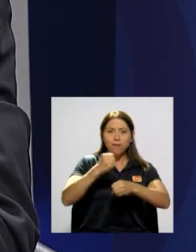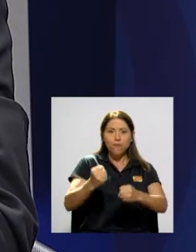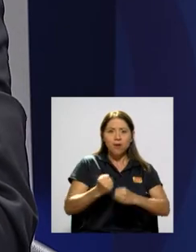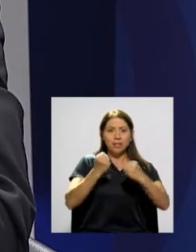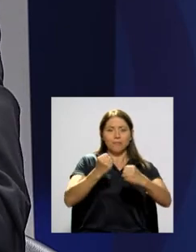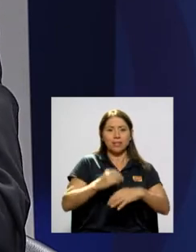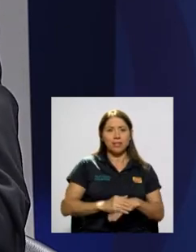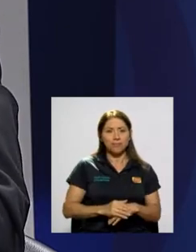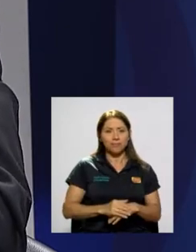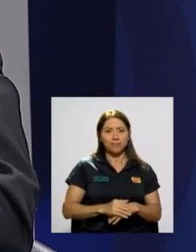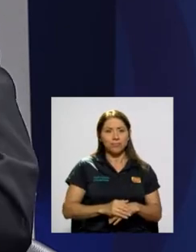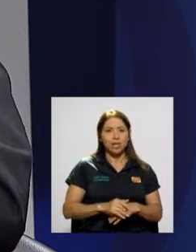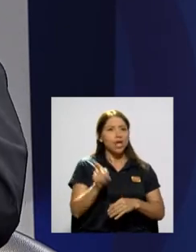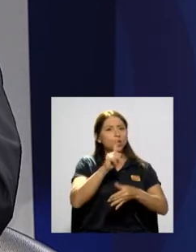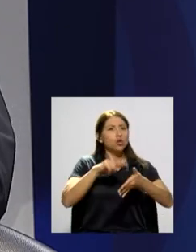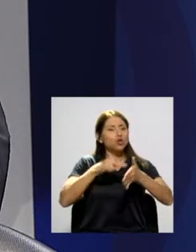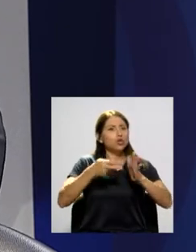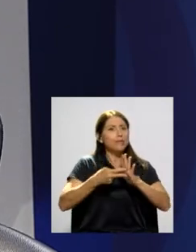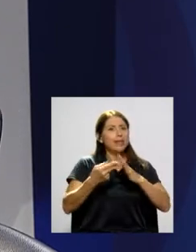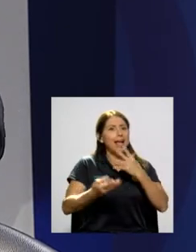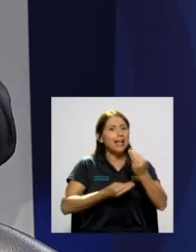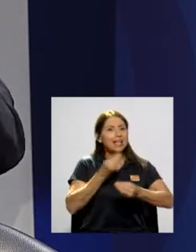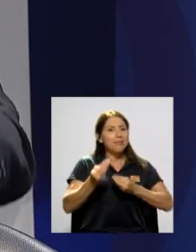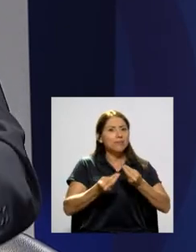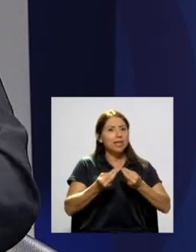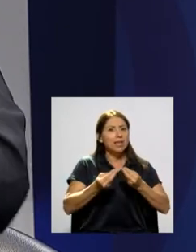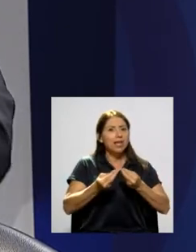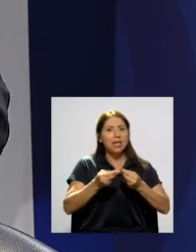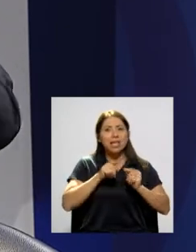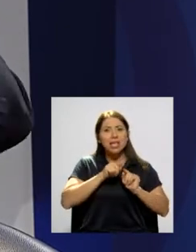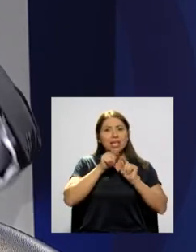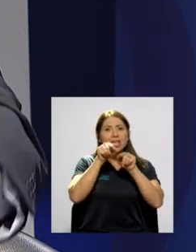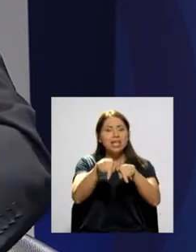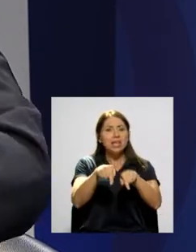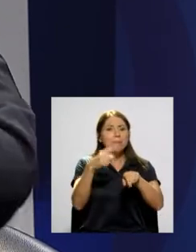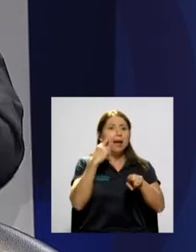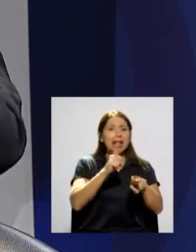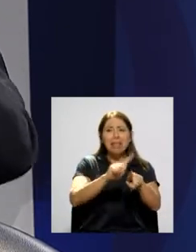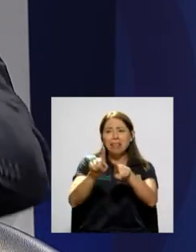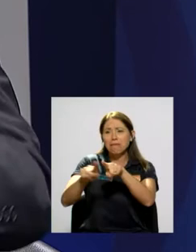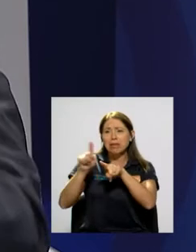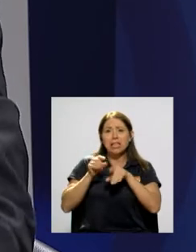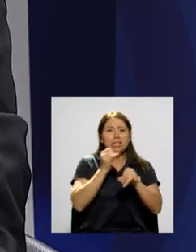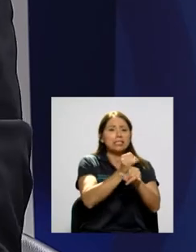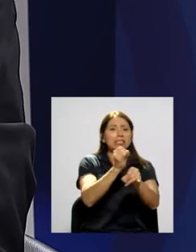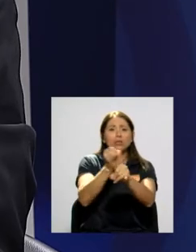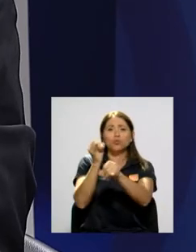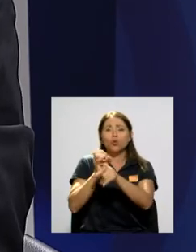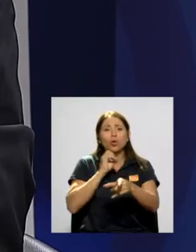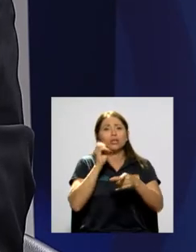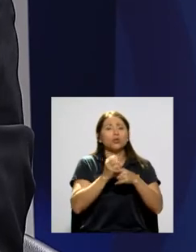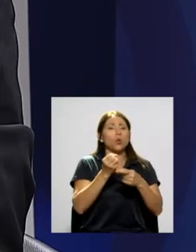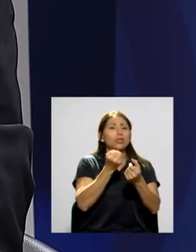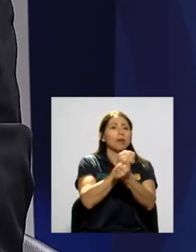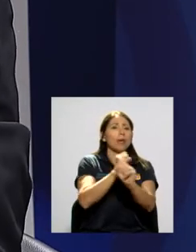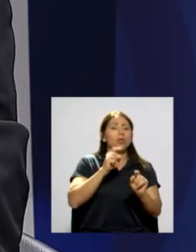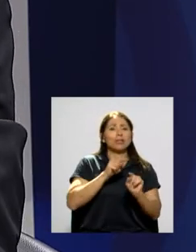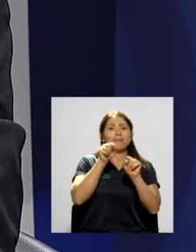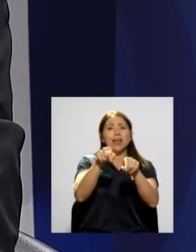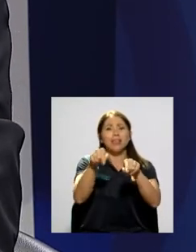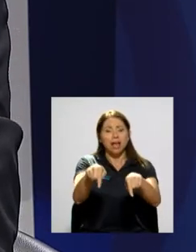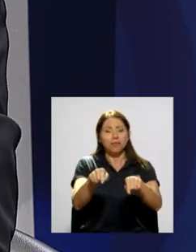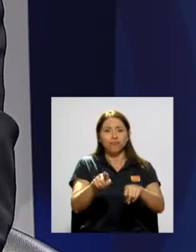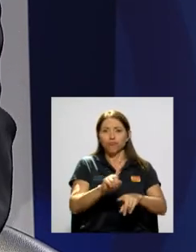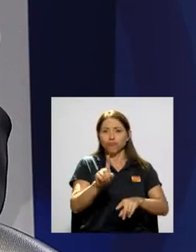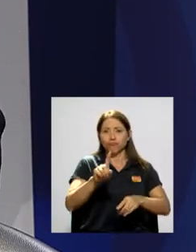no se trata de ir a meterse en una intervención descarnada de instituciones o de salvadores, o de, ¿sí? Porque eso